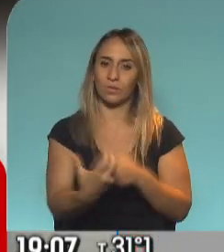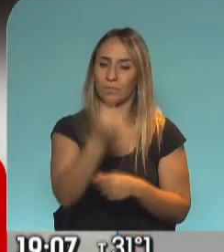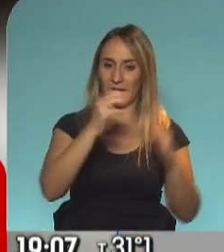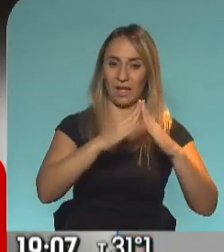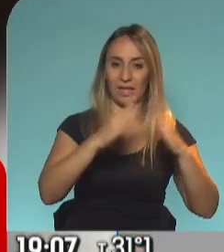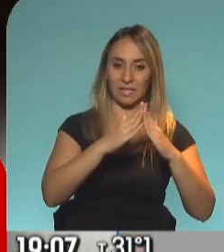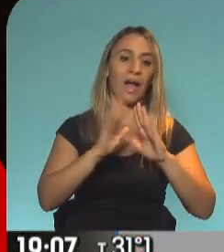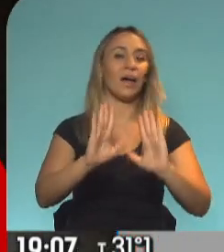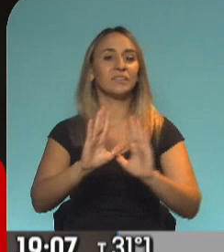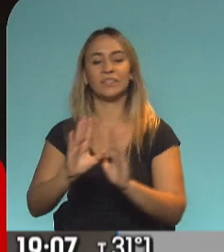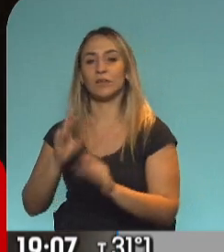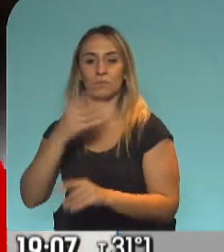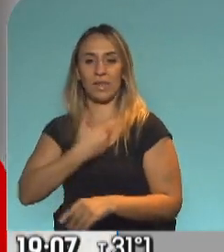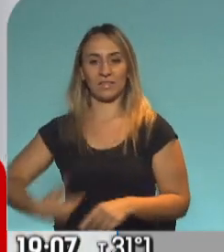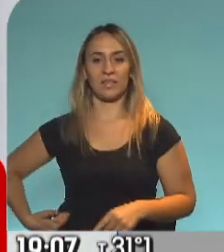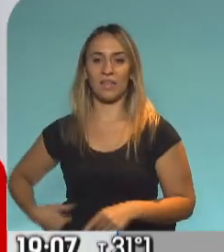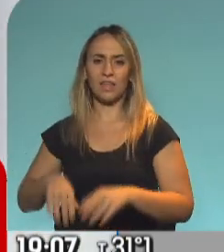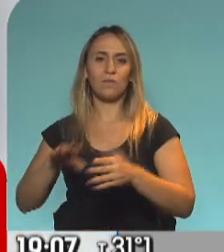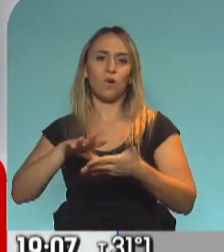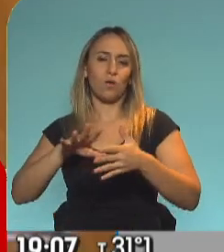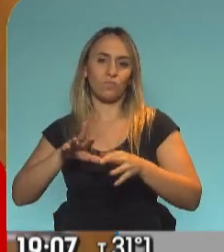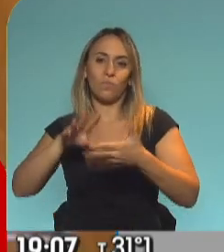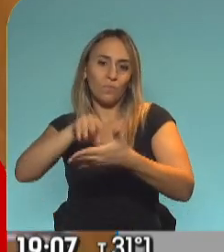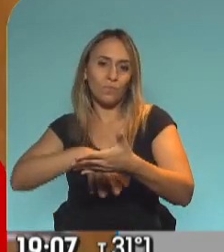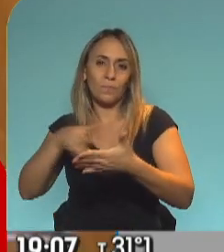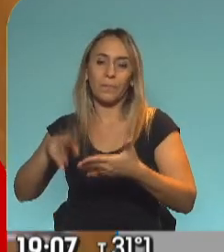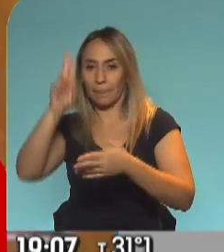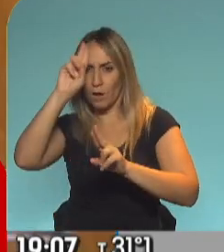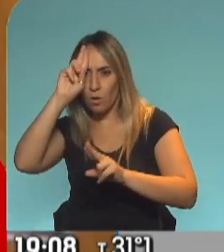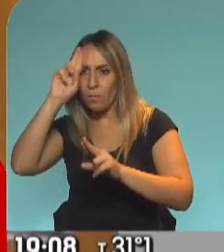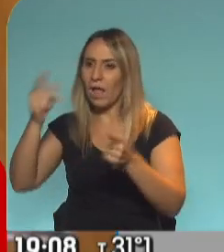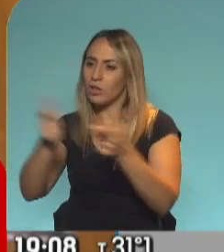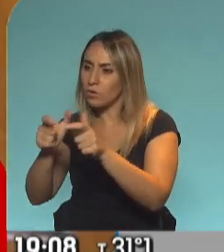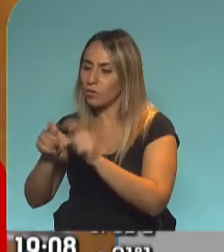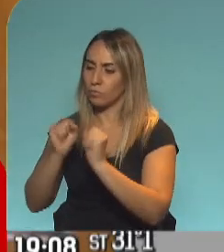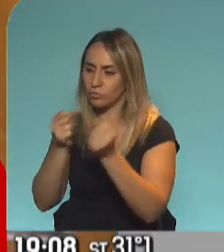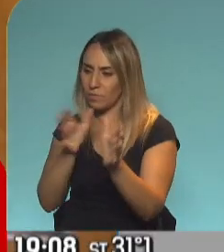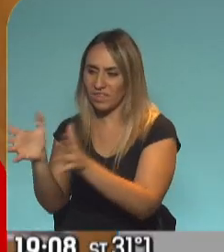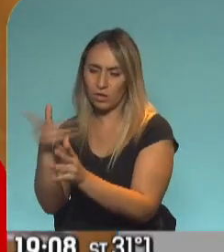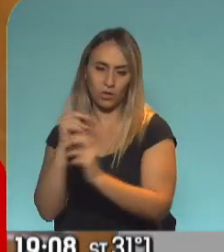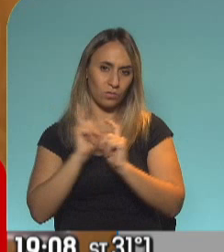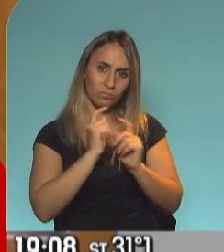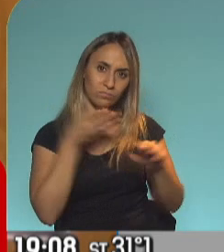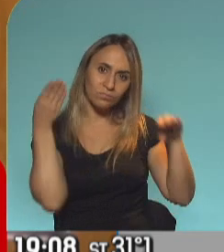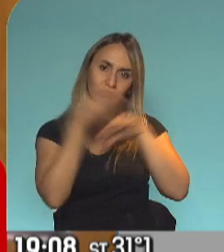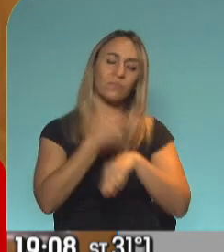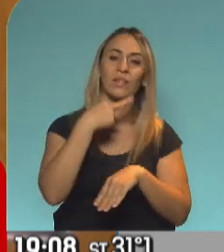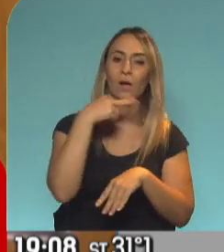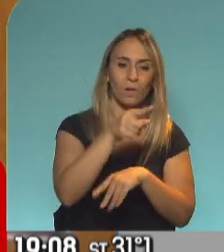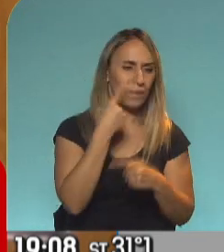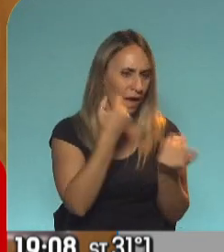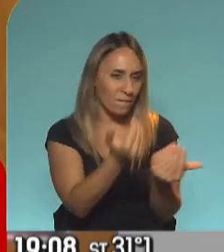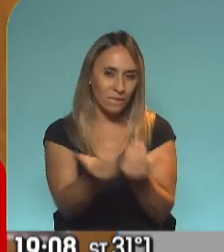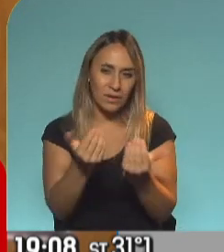de modificar su agenda y hacerse presente en la provincia de San Juan, acompañando al gobernador Sergio Uñac, pero sobre todo a